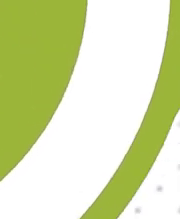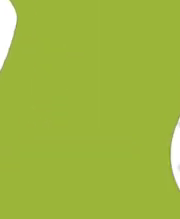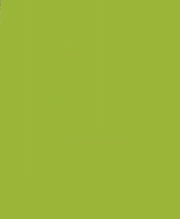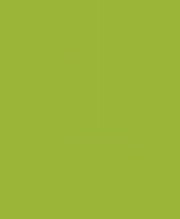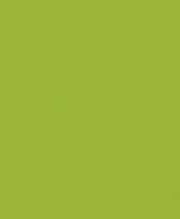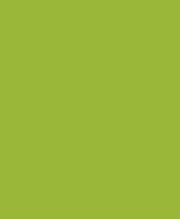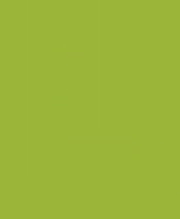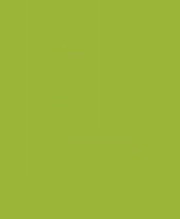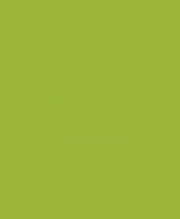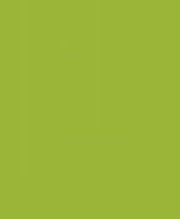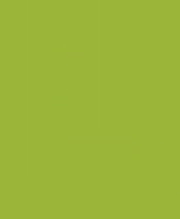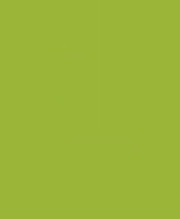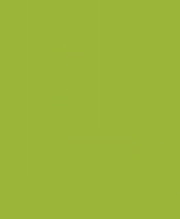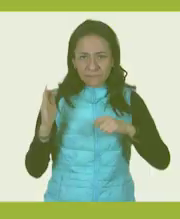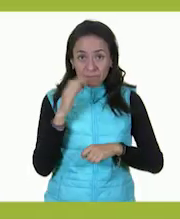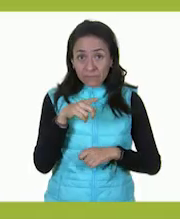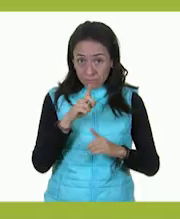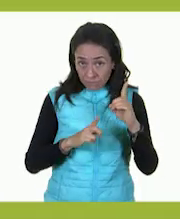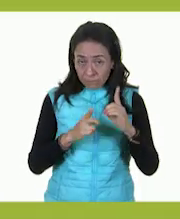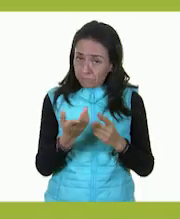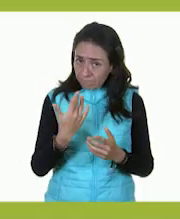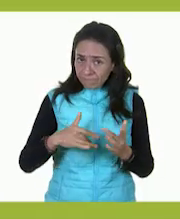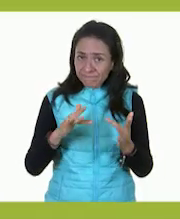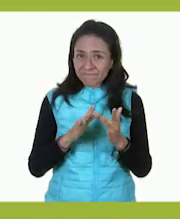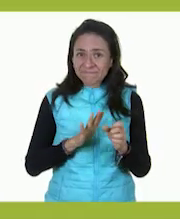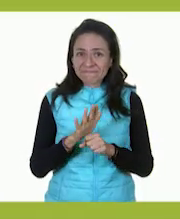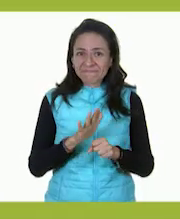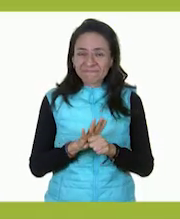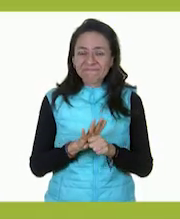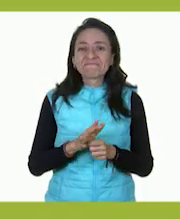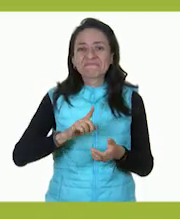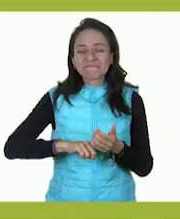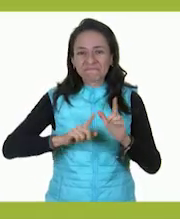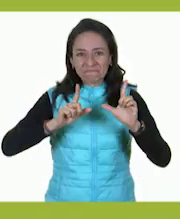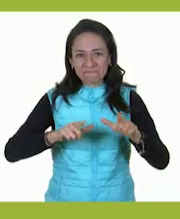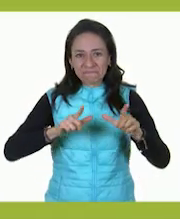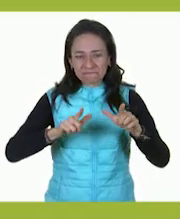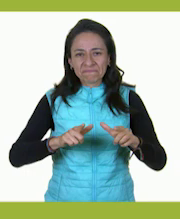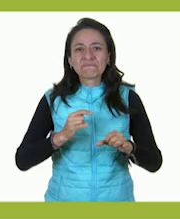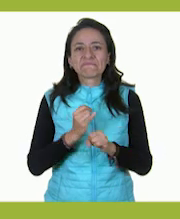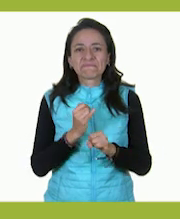Si tienes alguna duda, contáctanos. Página web